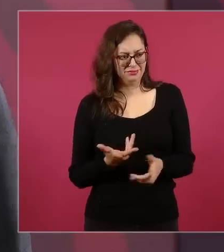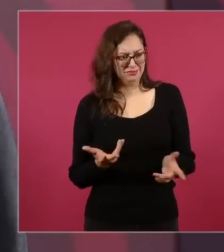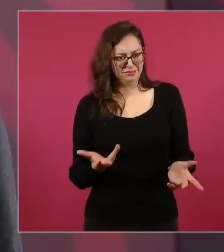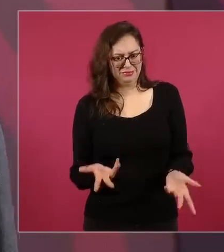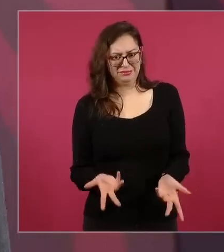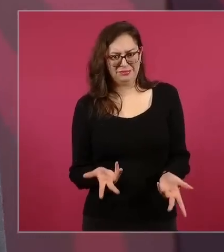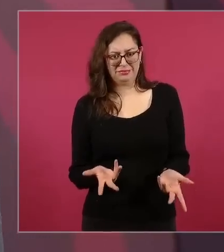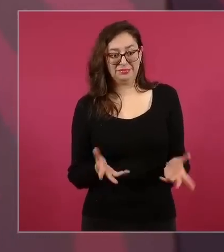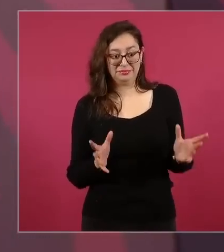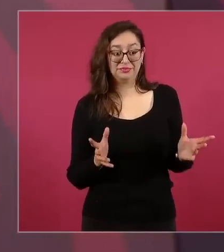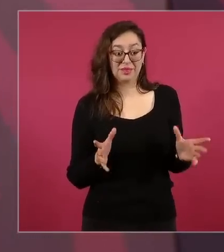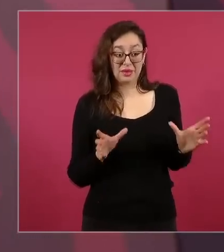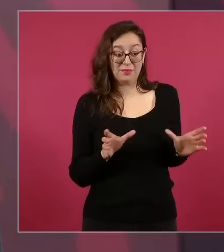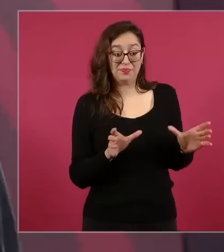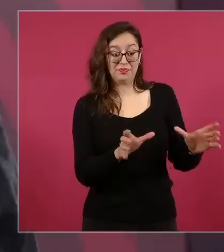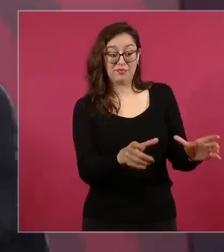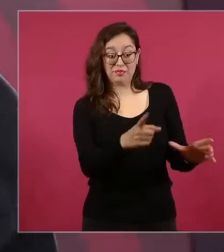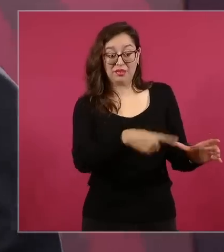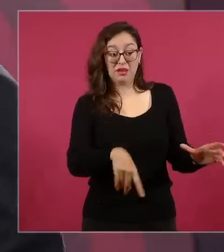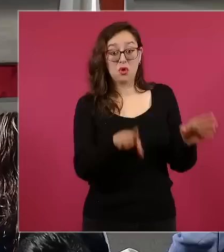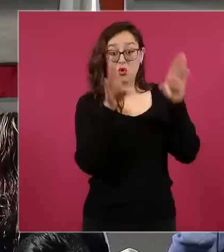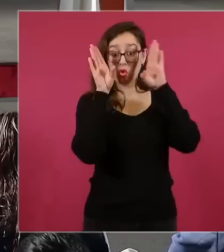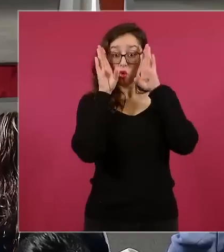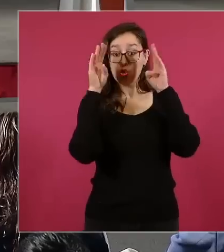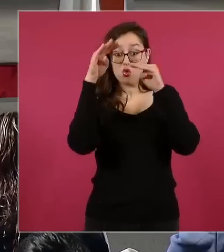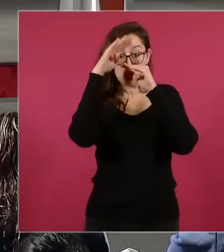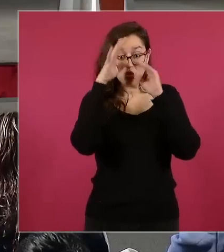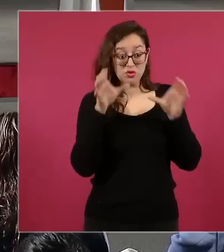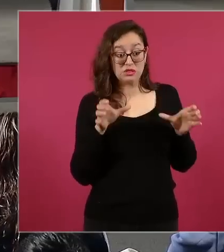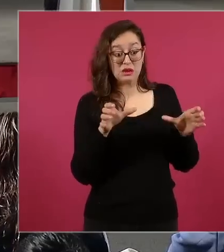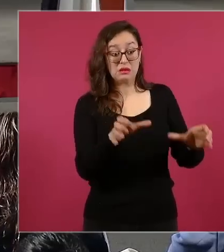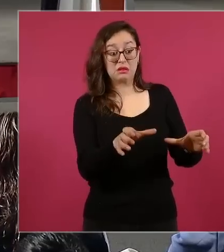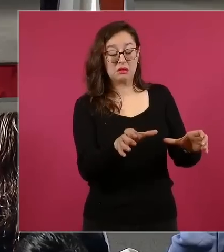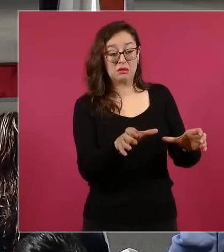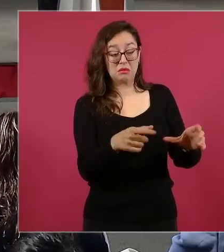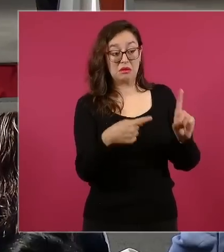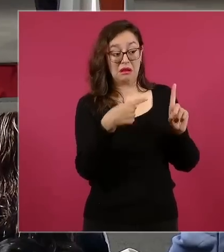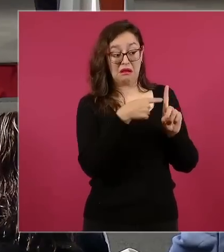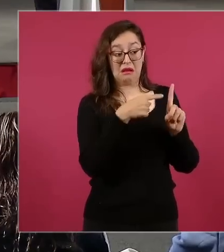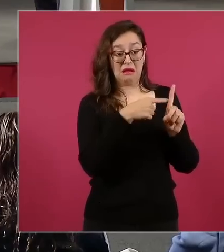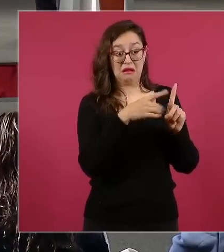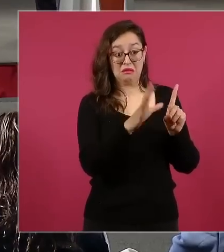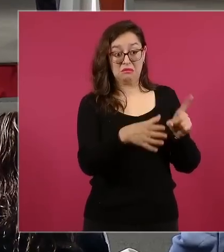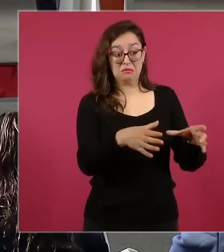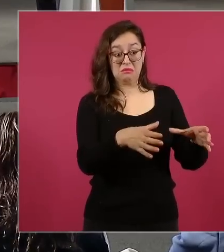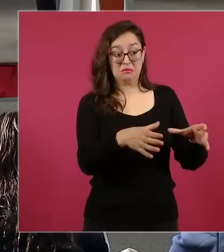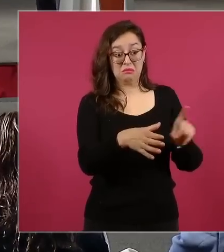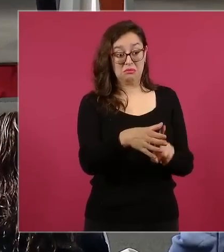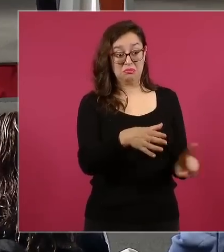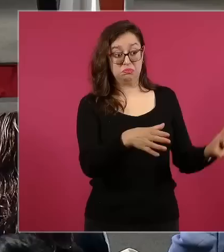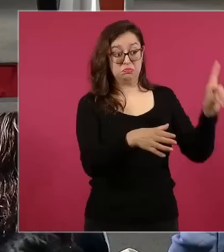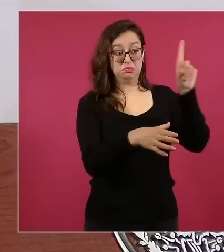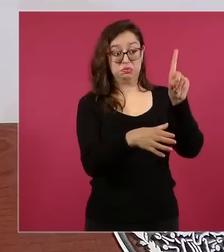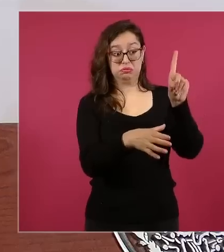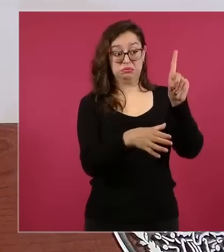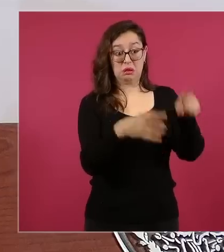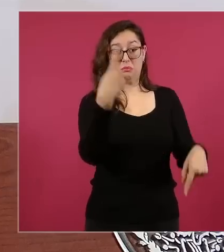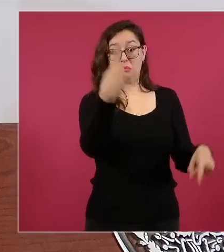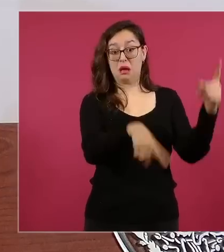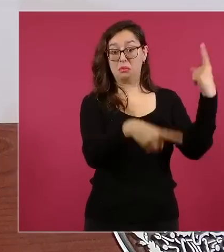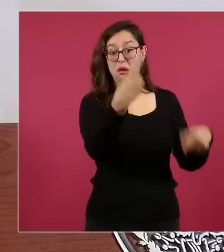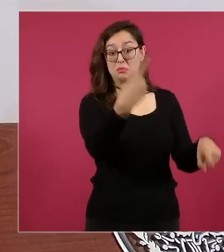del error del bloque conservador, como dirigente de un movimiento,